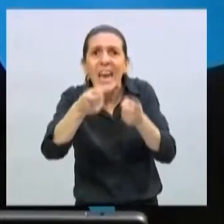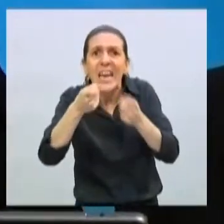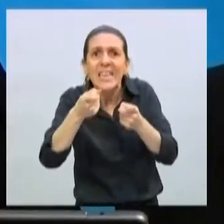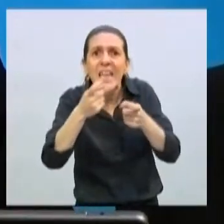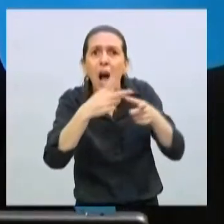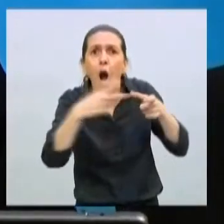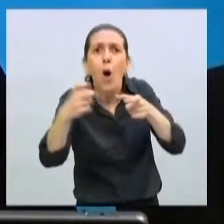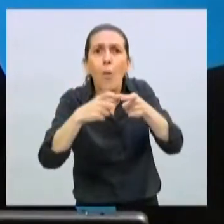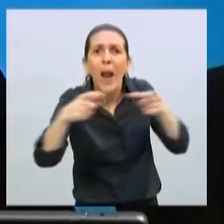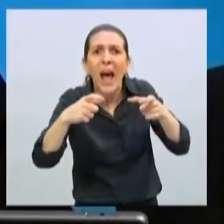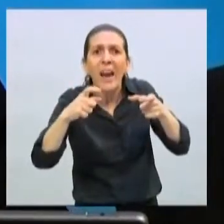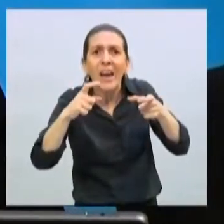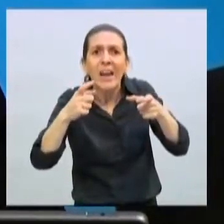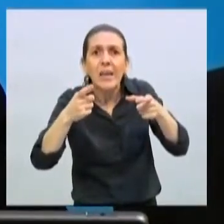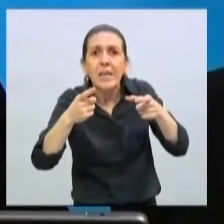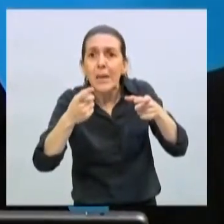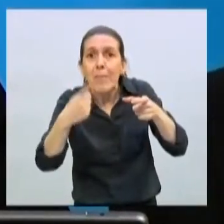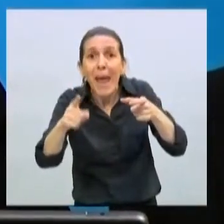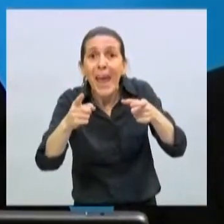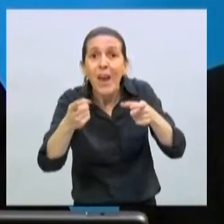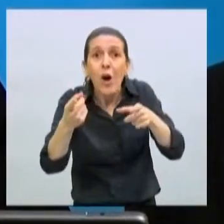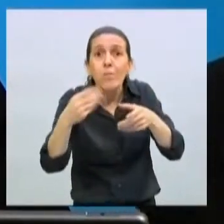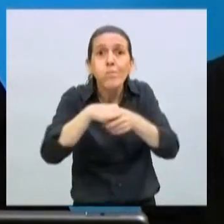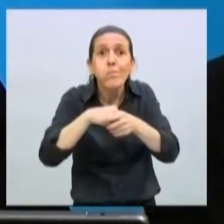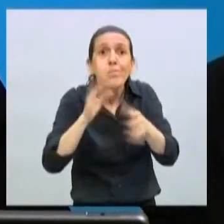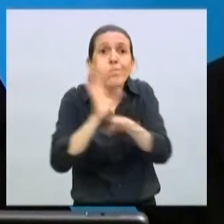tiempo de algún modo fuera del sistema.